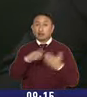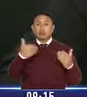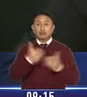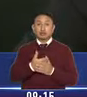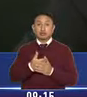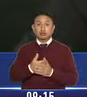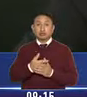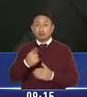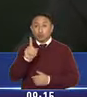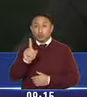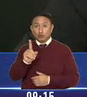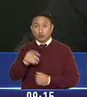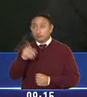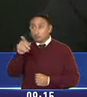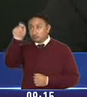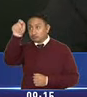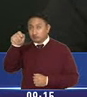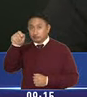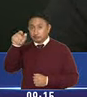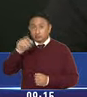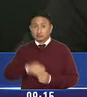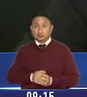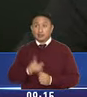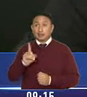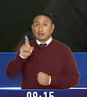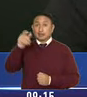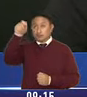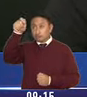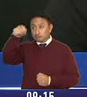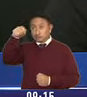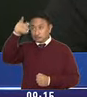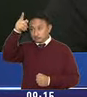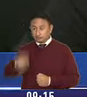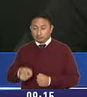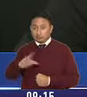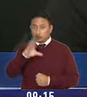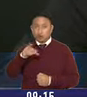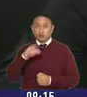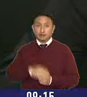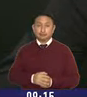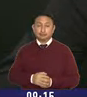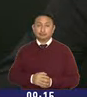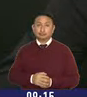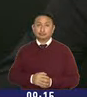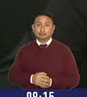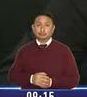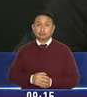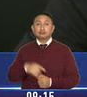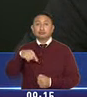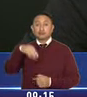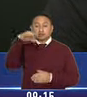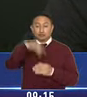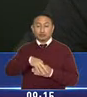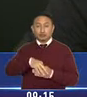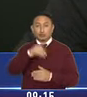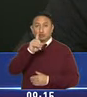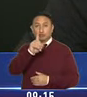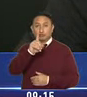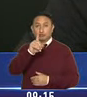marcando en el rectángulo ubicado en cada una de las listas. En la parte superior. Tiene que votar para